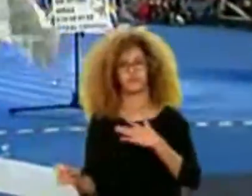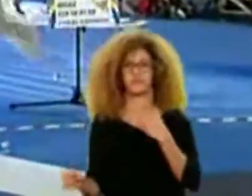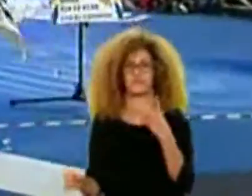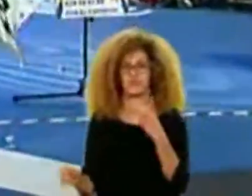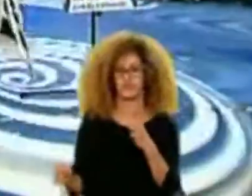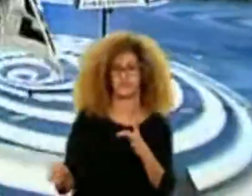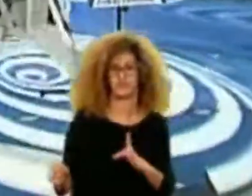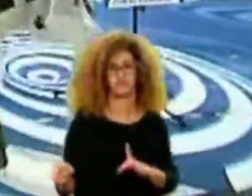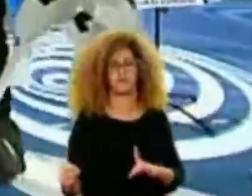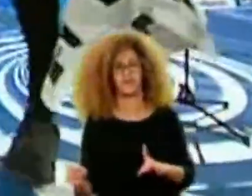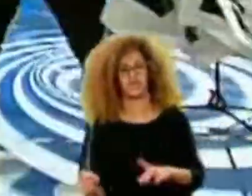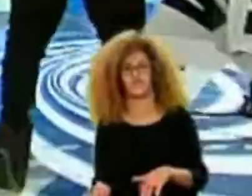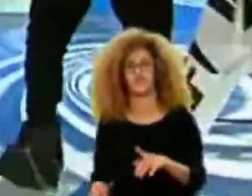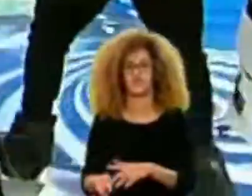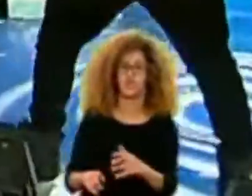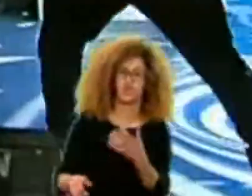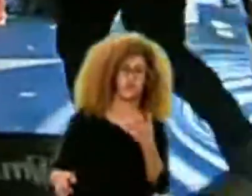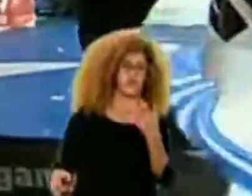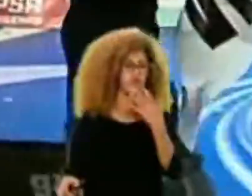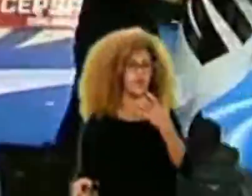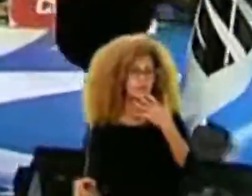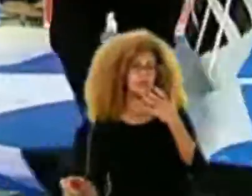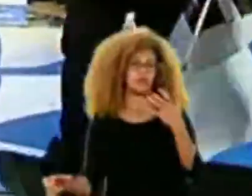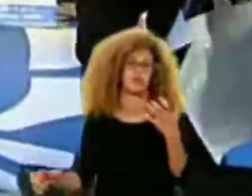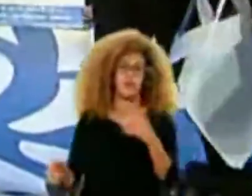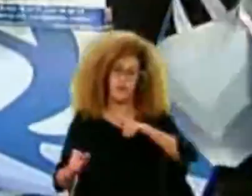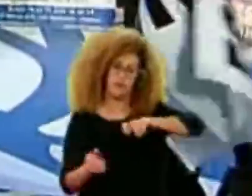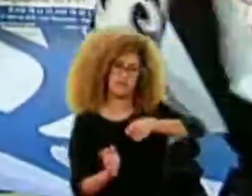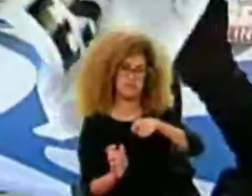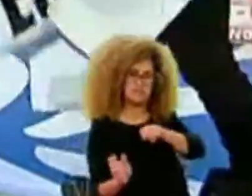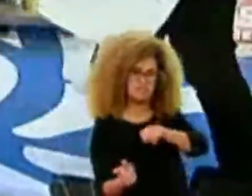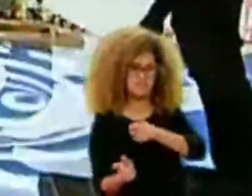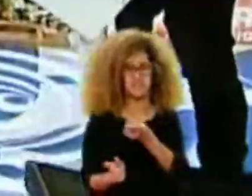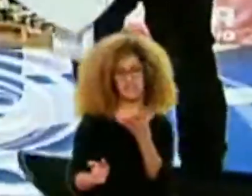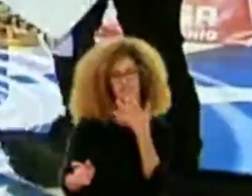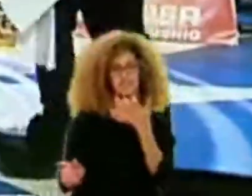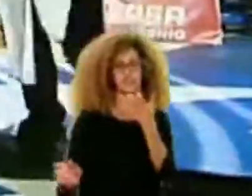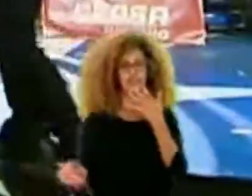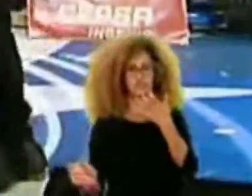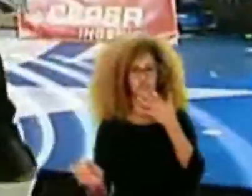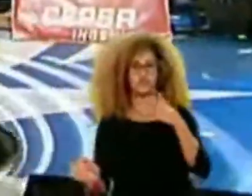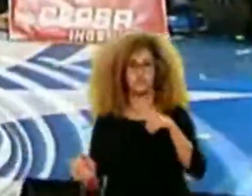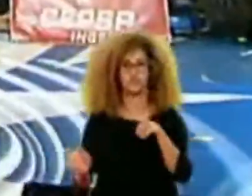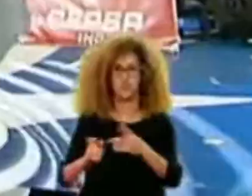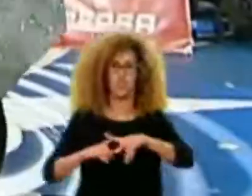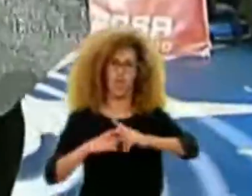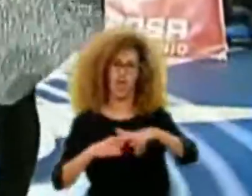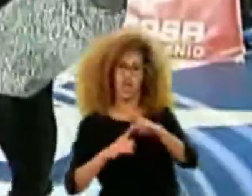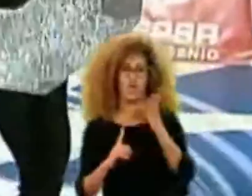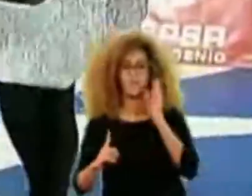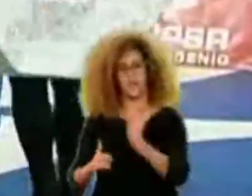otro giro de tuerca y hablar del gobierno vestido de sierra, su mejor